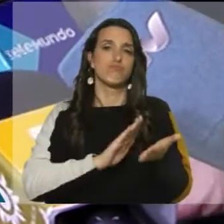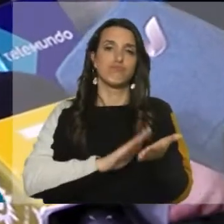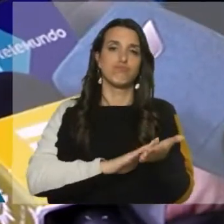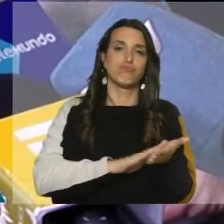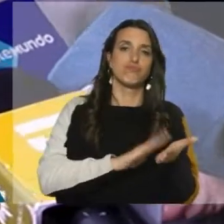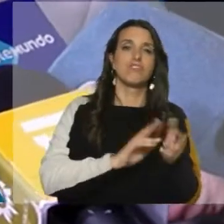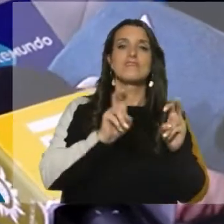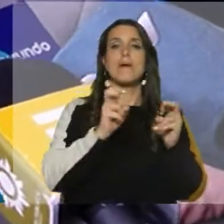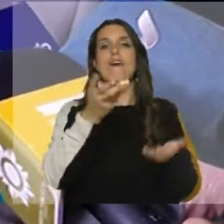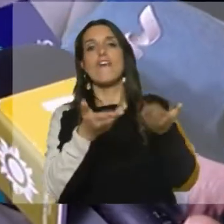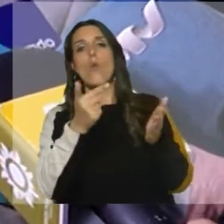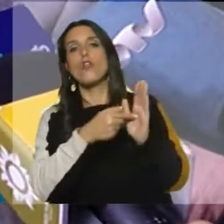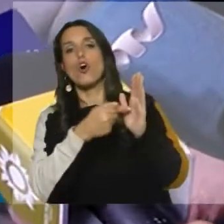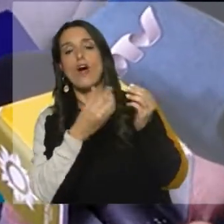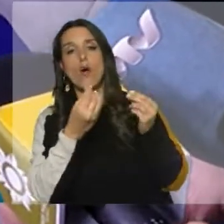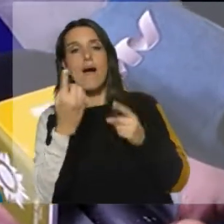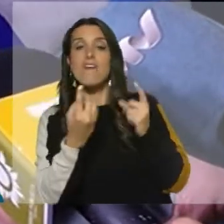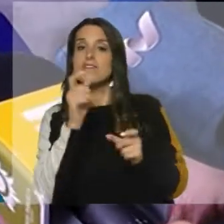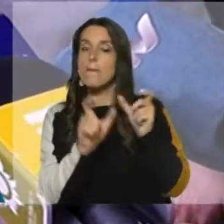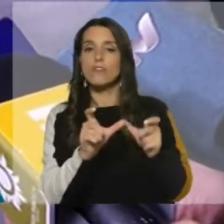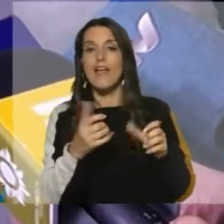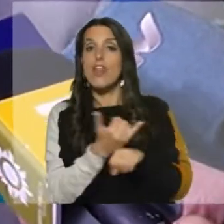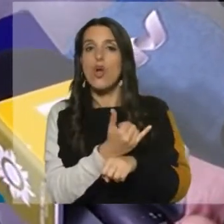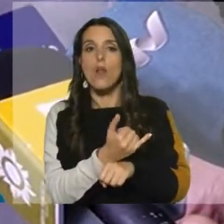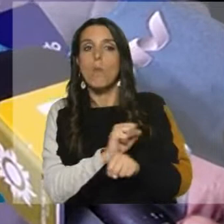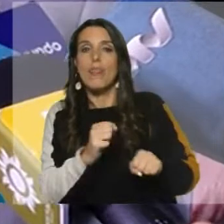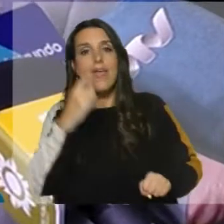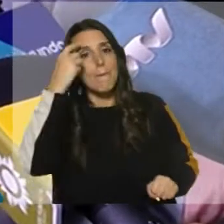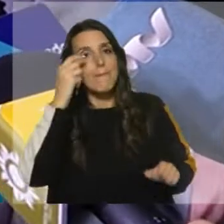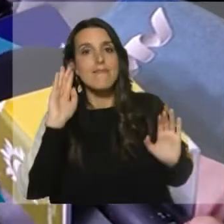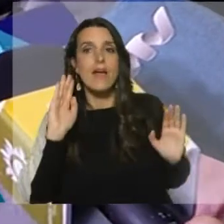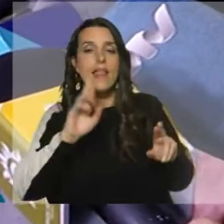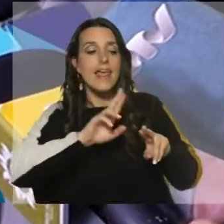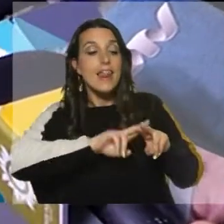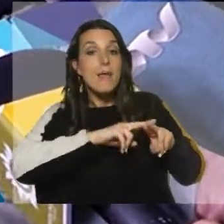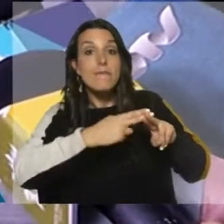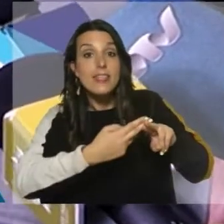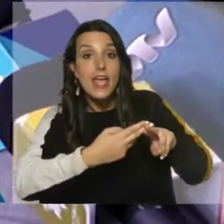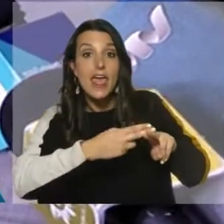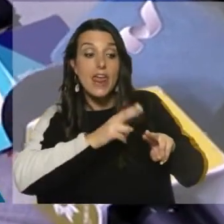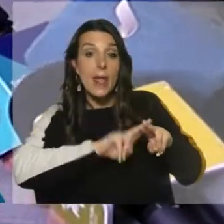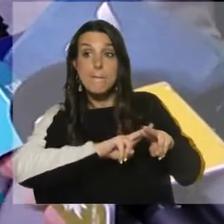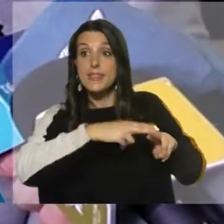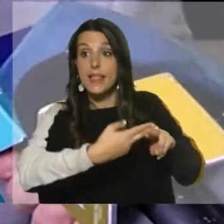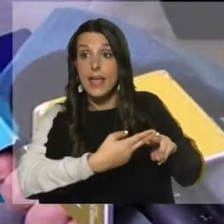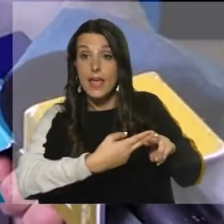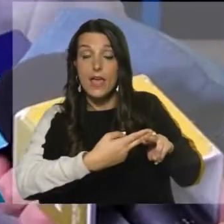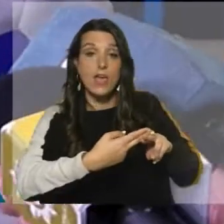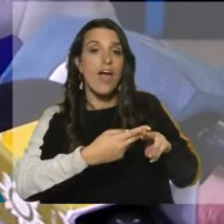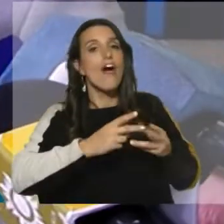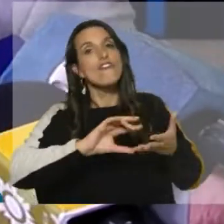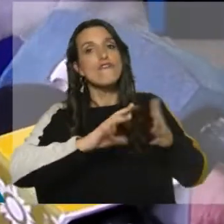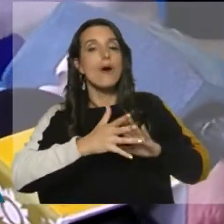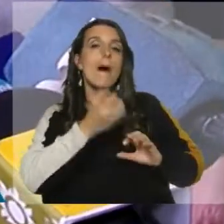a la evaluación. A veces la gente erróneamente podemos creer que la repetición, así como la tenemos hoy, es un mecanismo